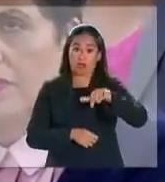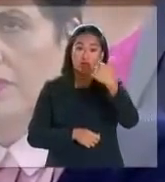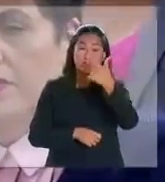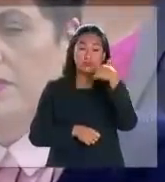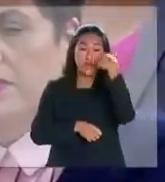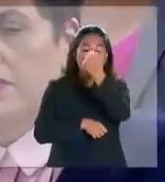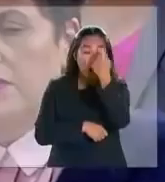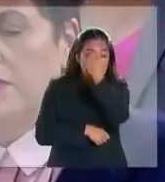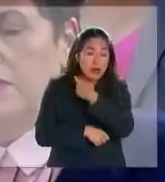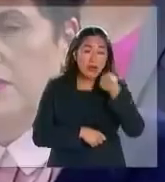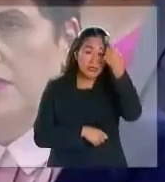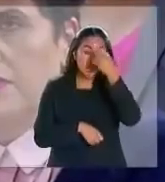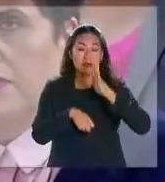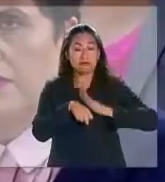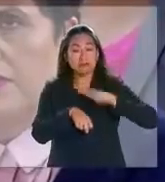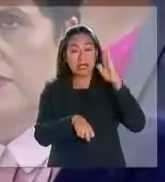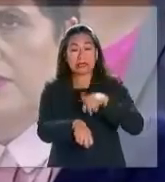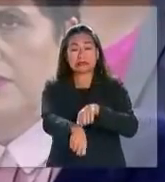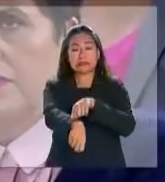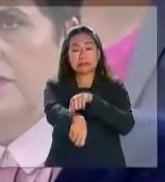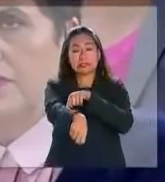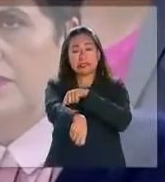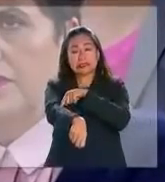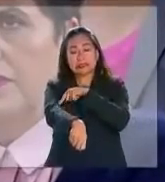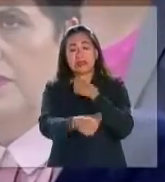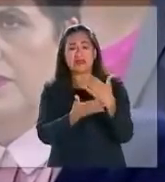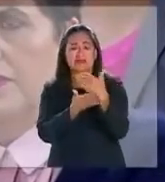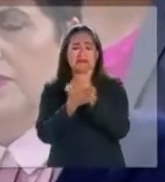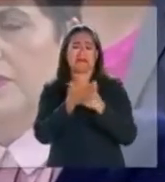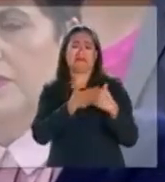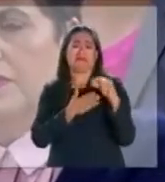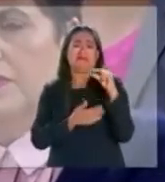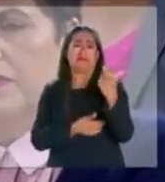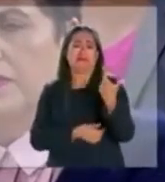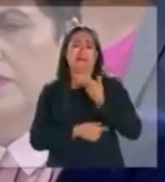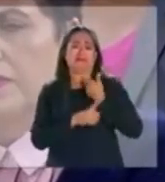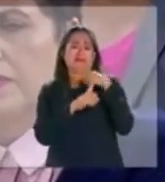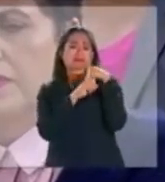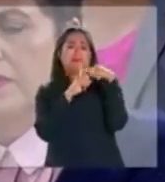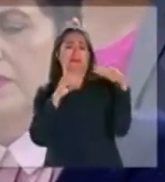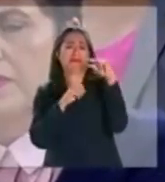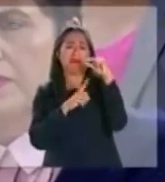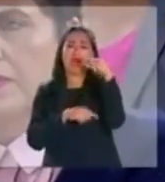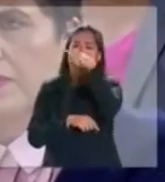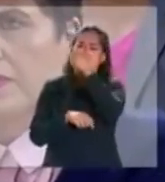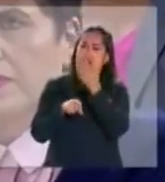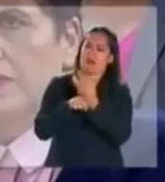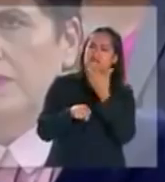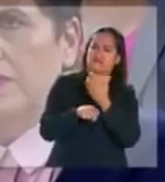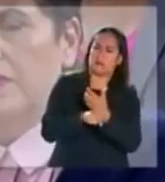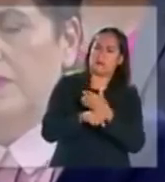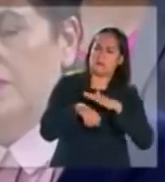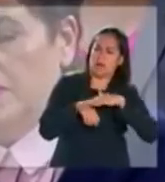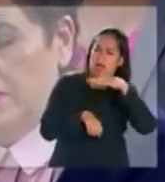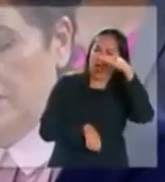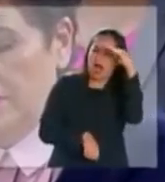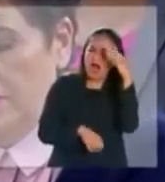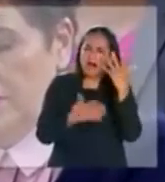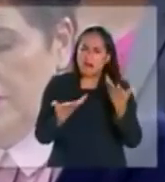más grande de la que trabajaba yo allá y hoy ganó menos de la mitad de lo que yo ganaba ya mi pregunta concreta es